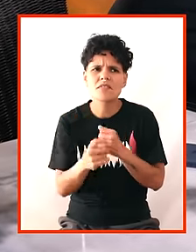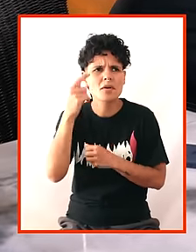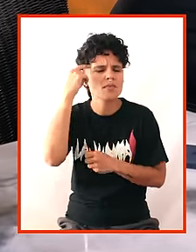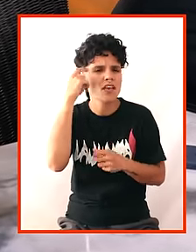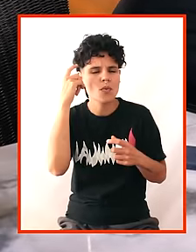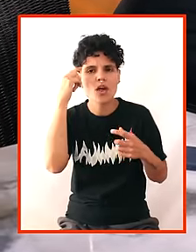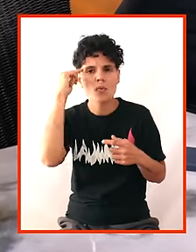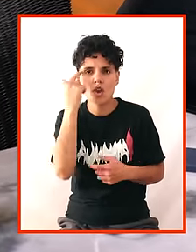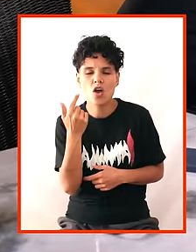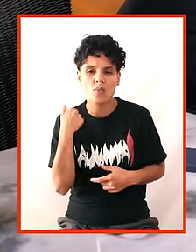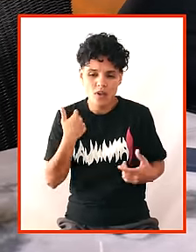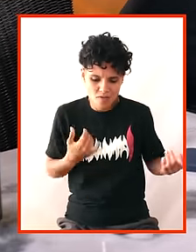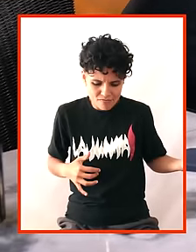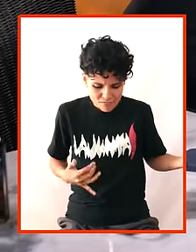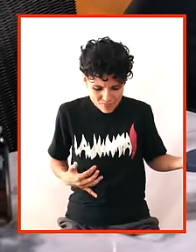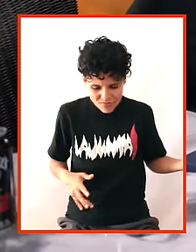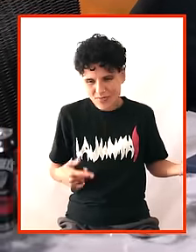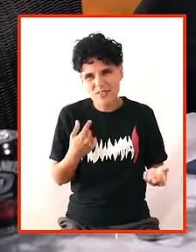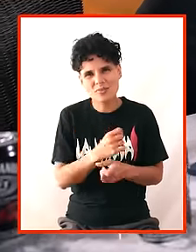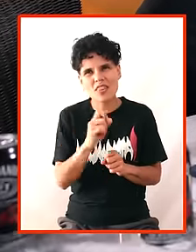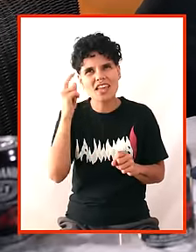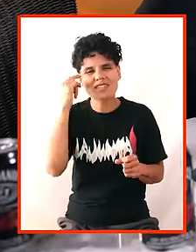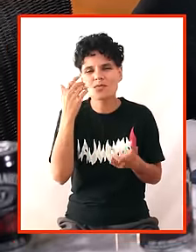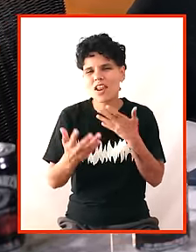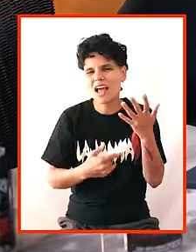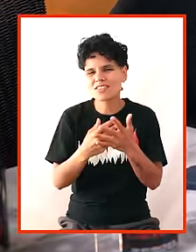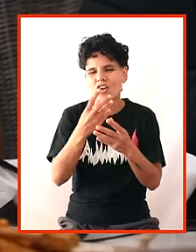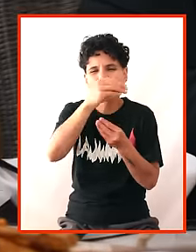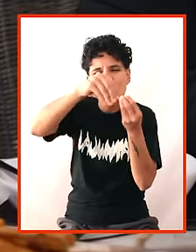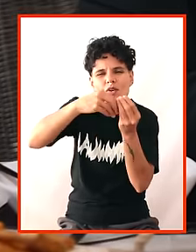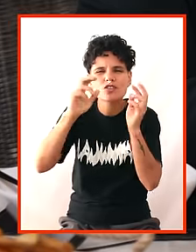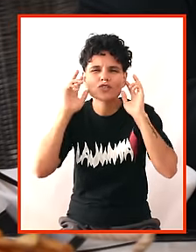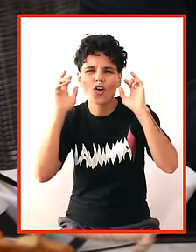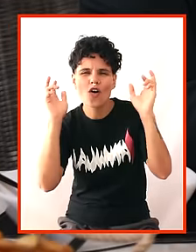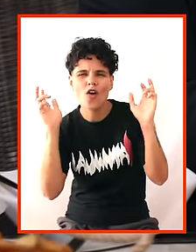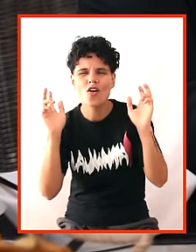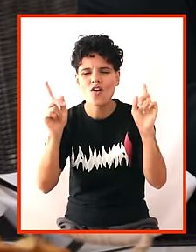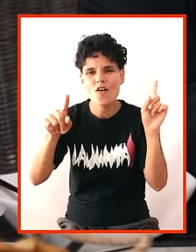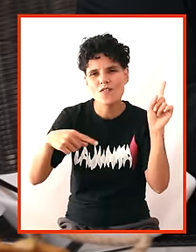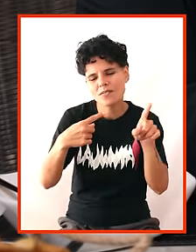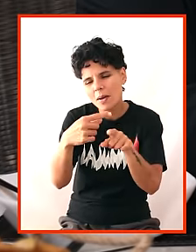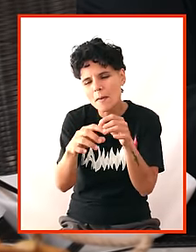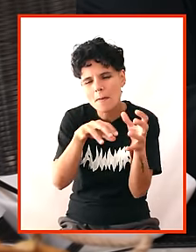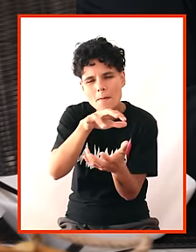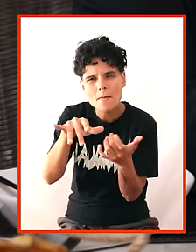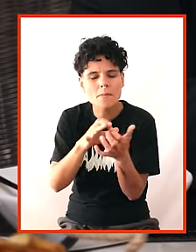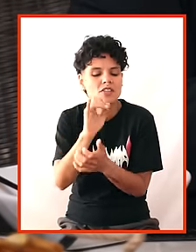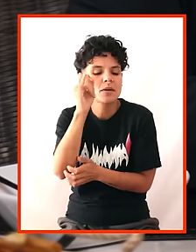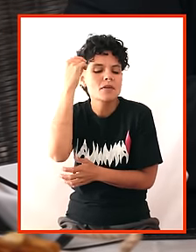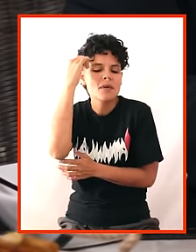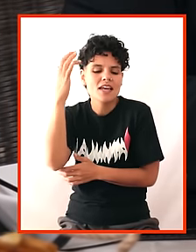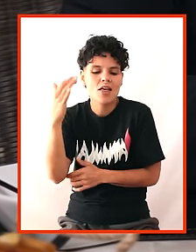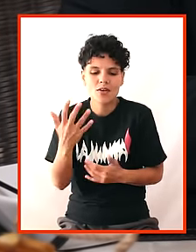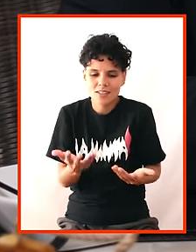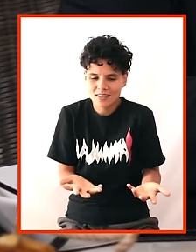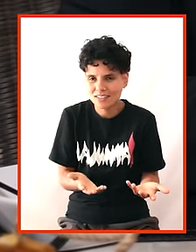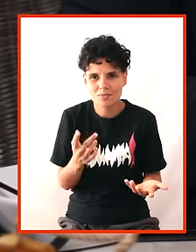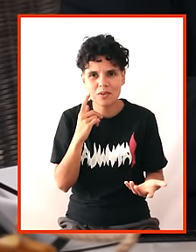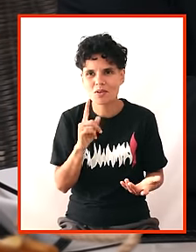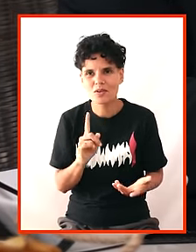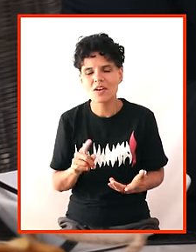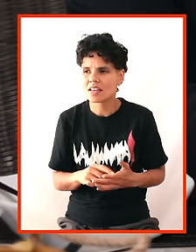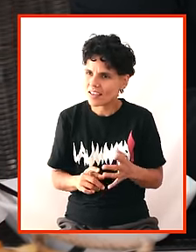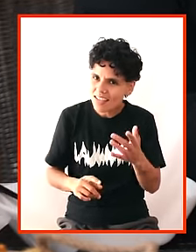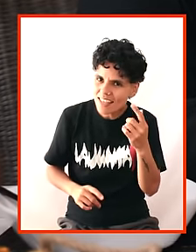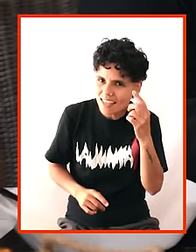como tocaba la guitarra acústica, o sea, había llegado hasta esa como resolución del tema, pero que siempre se la había imaginado así. Qué loco, ¿no? Y